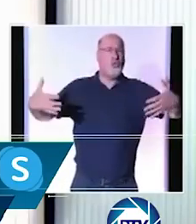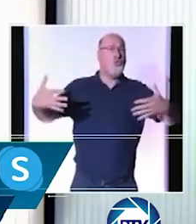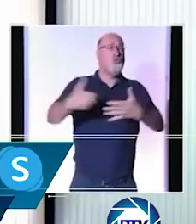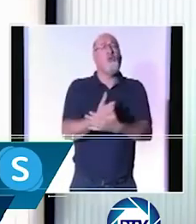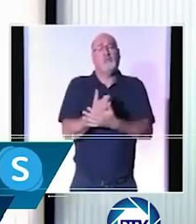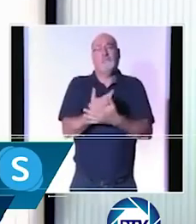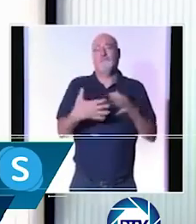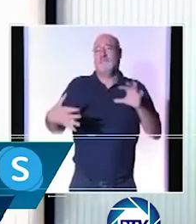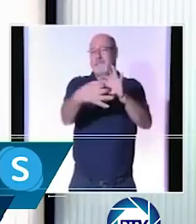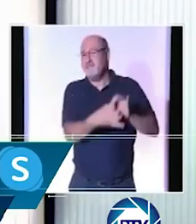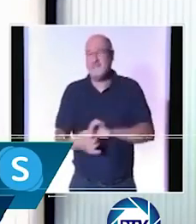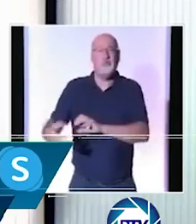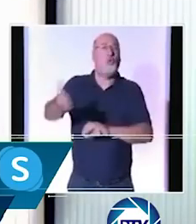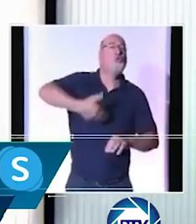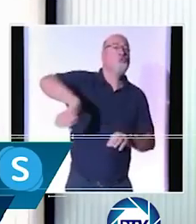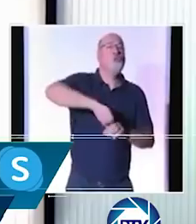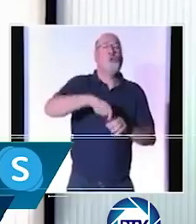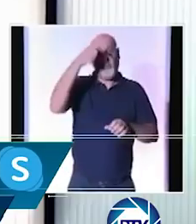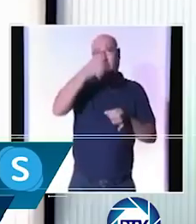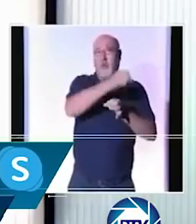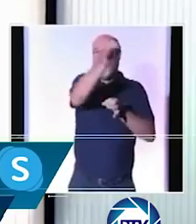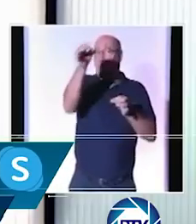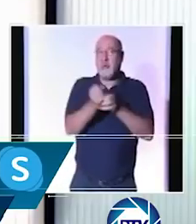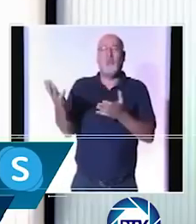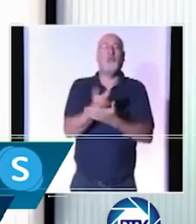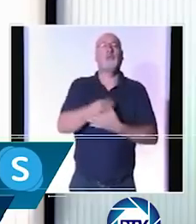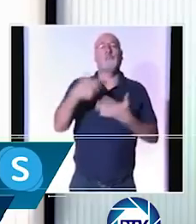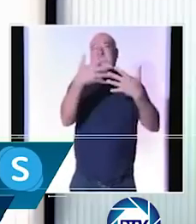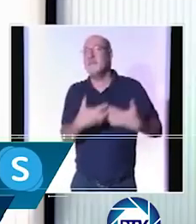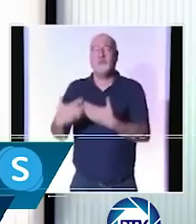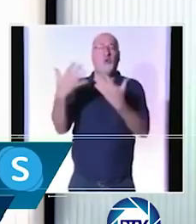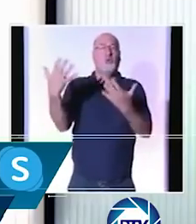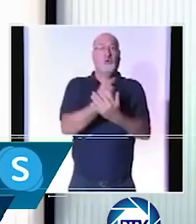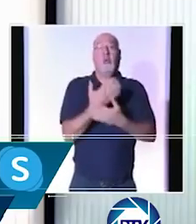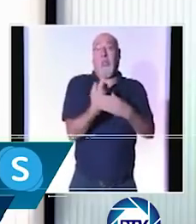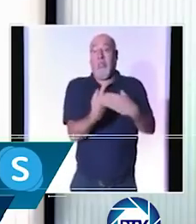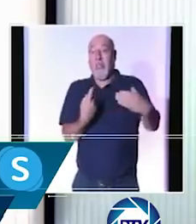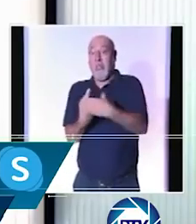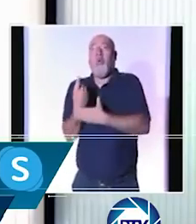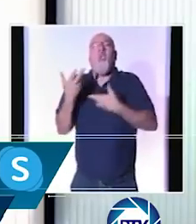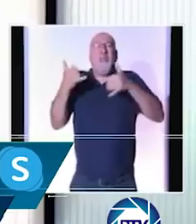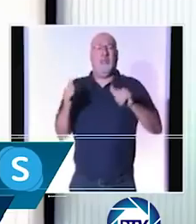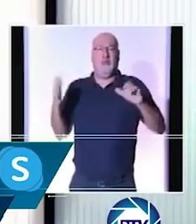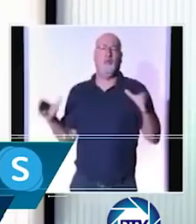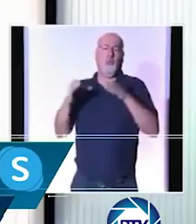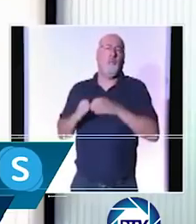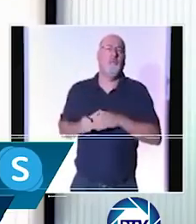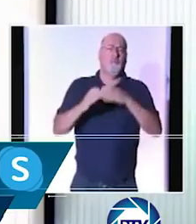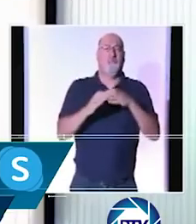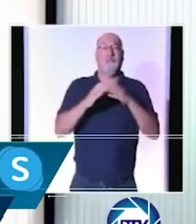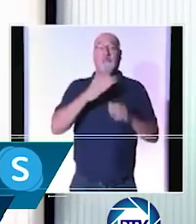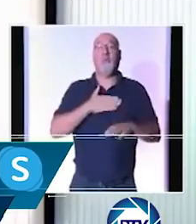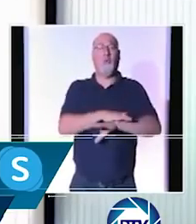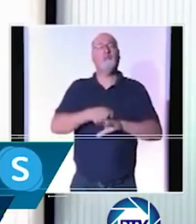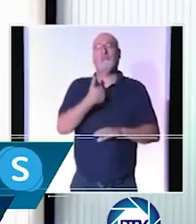como icono político mucho más tiempo, convertirla en personaje en tiempo récord. Y ahora es lo que siguen haciendo. Yo,